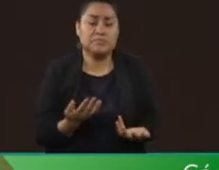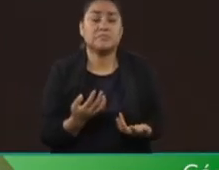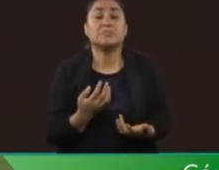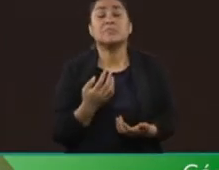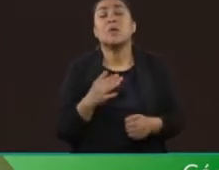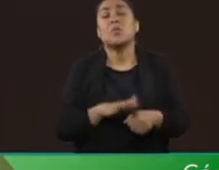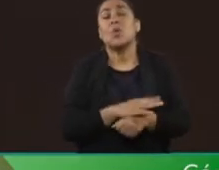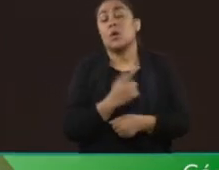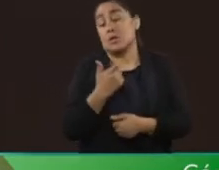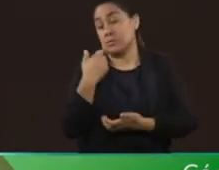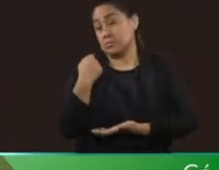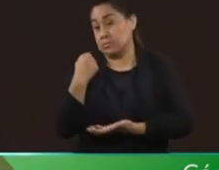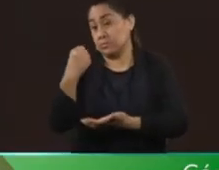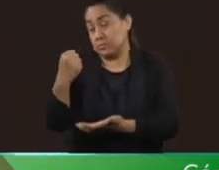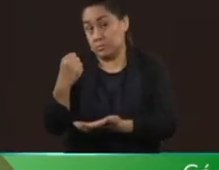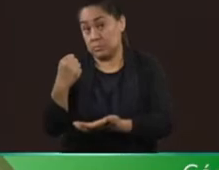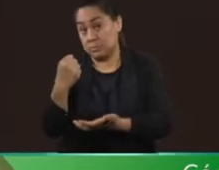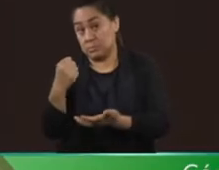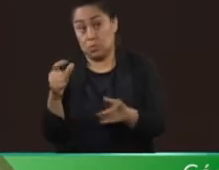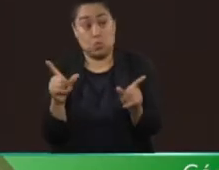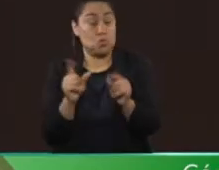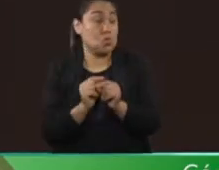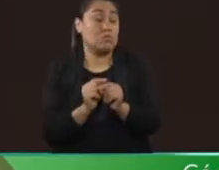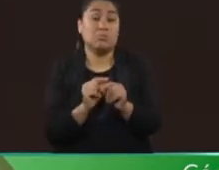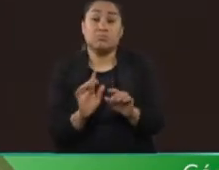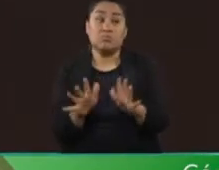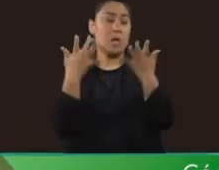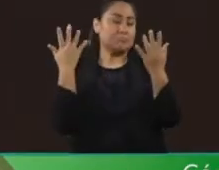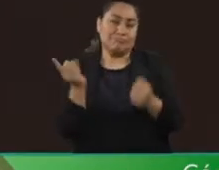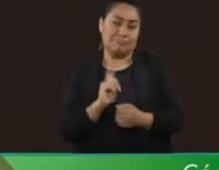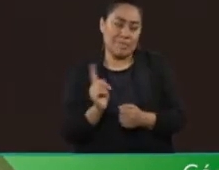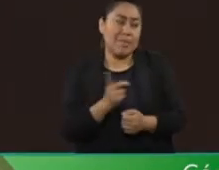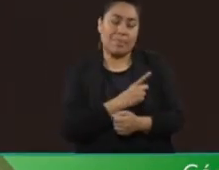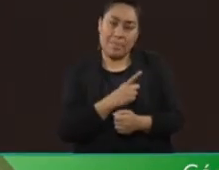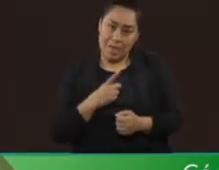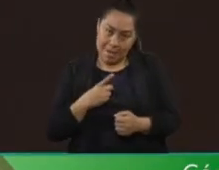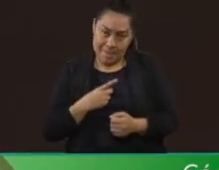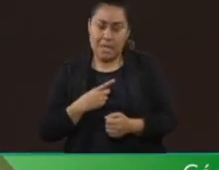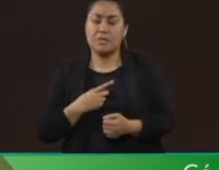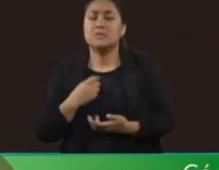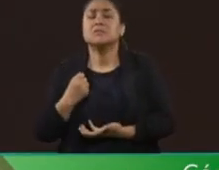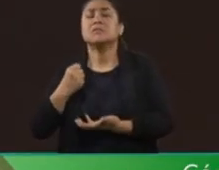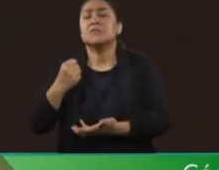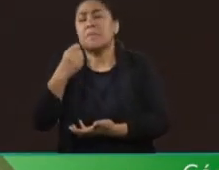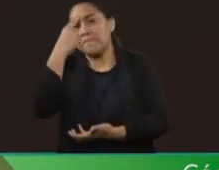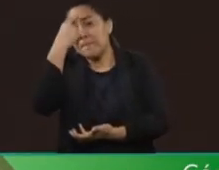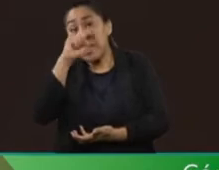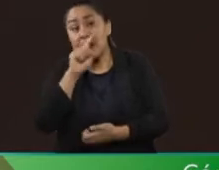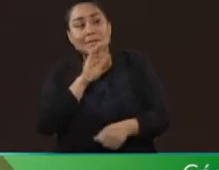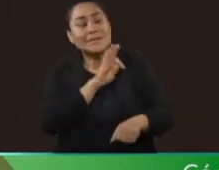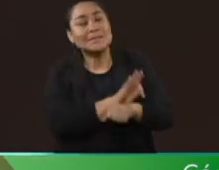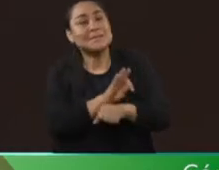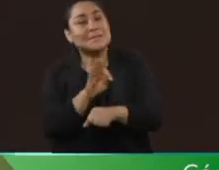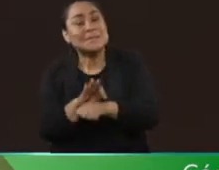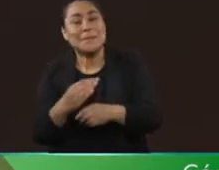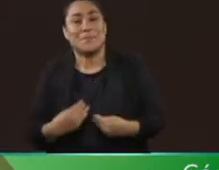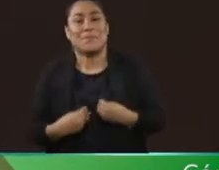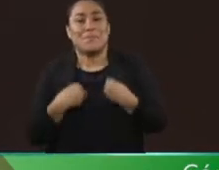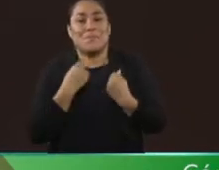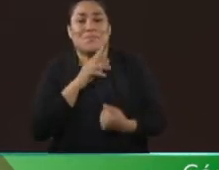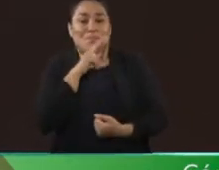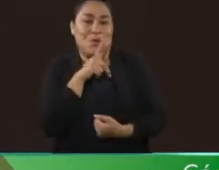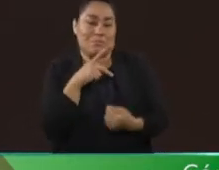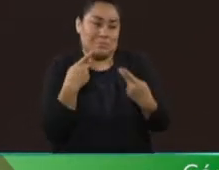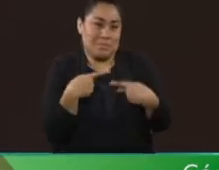es solamente así a seca sino que finalmente debe de servir para la mejor vida de las y los trabajadores